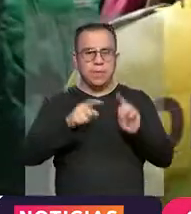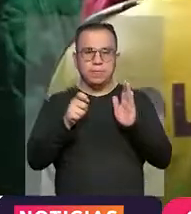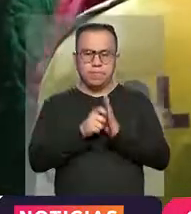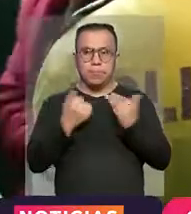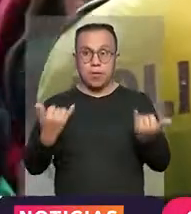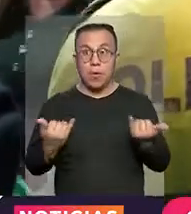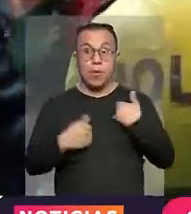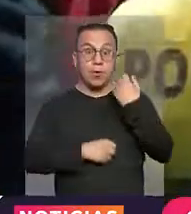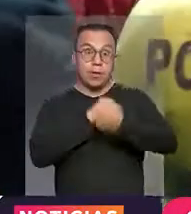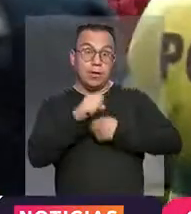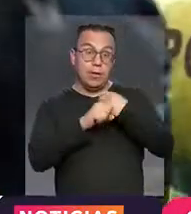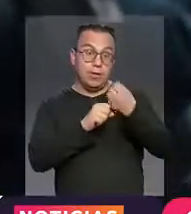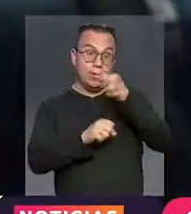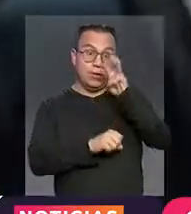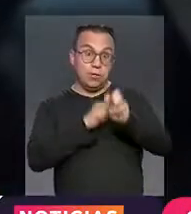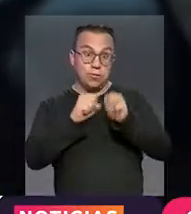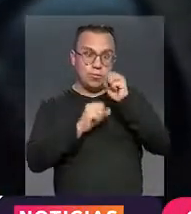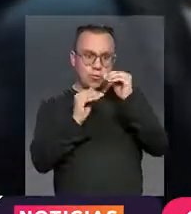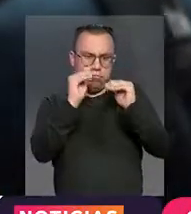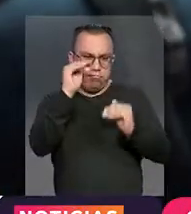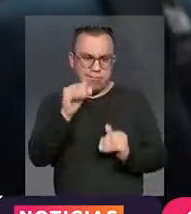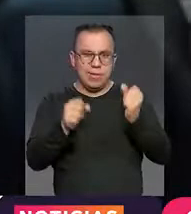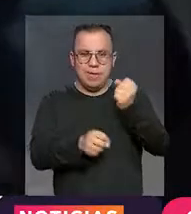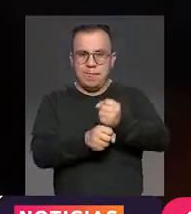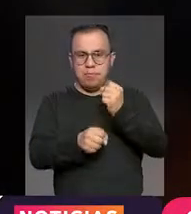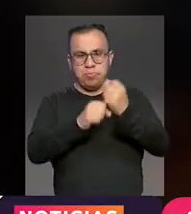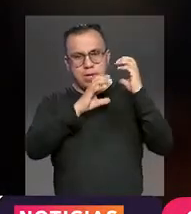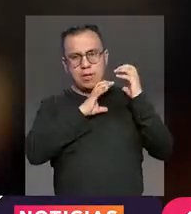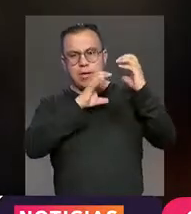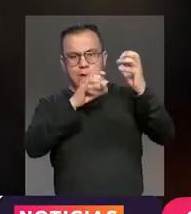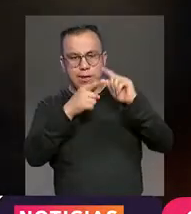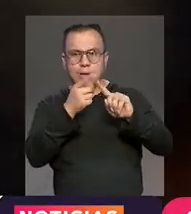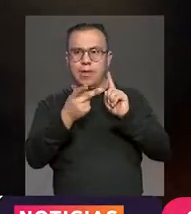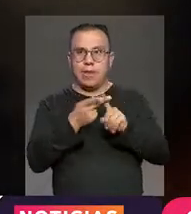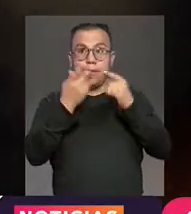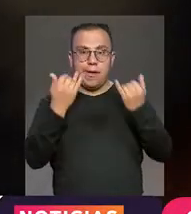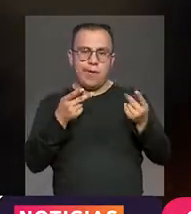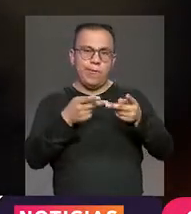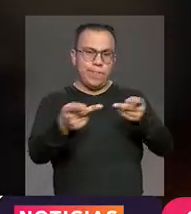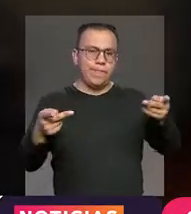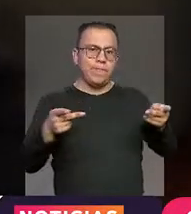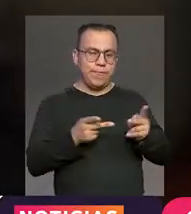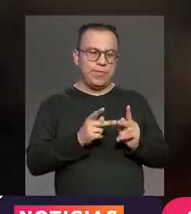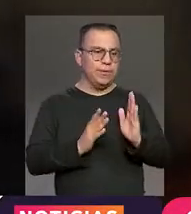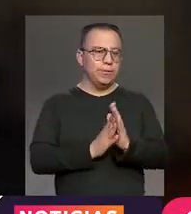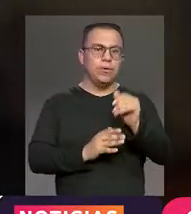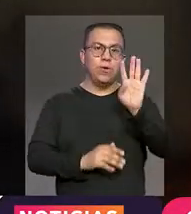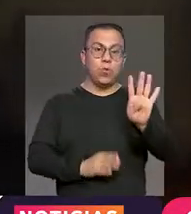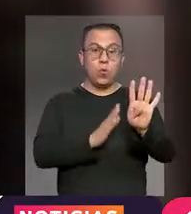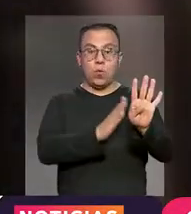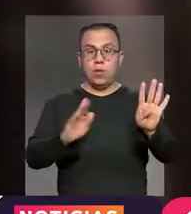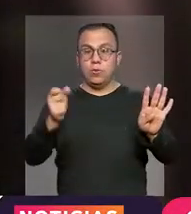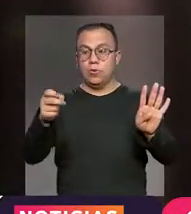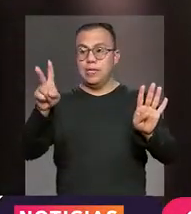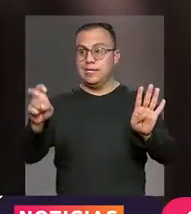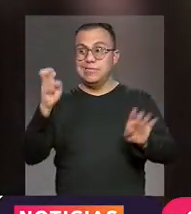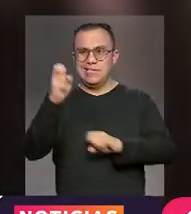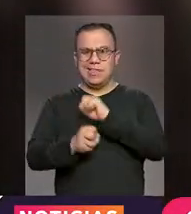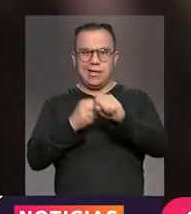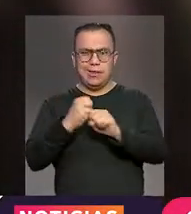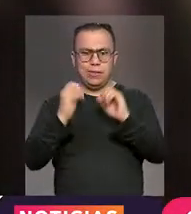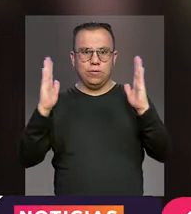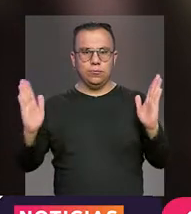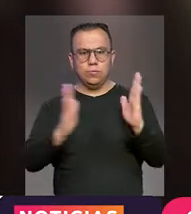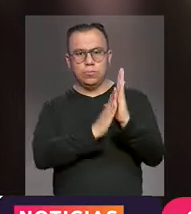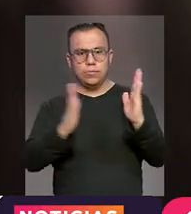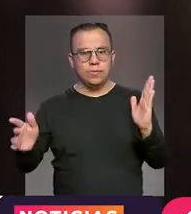ameriten. Los menores que fueron encontrados en labores como carga de bultos se encuentran en un rango de edad entre los 4 y 17 años, a quienes